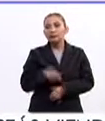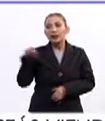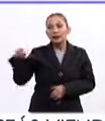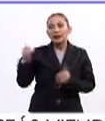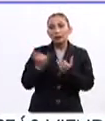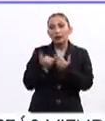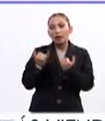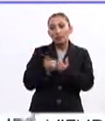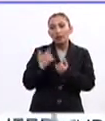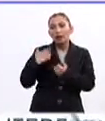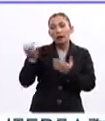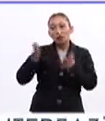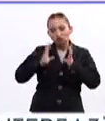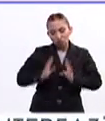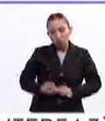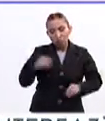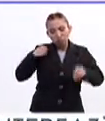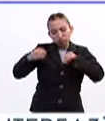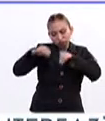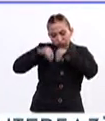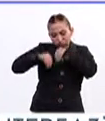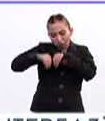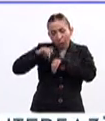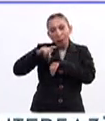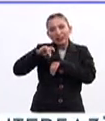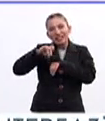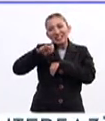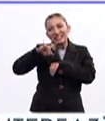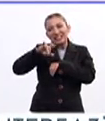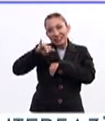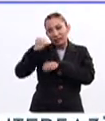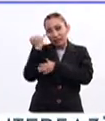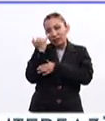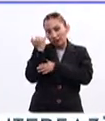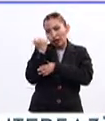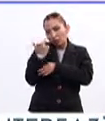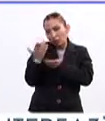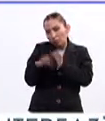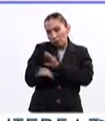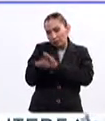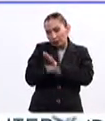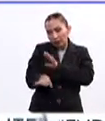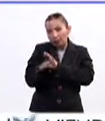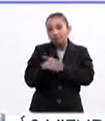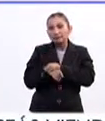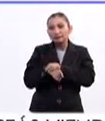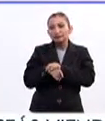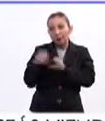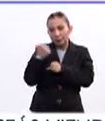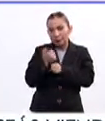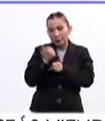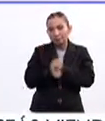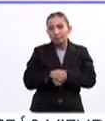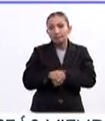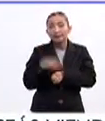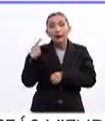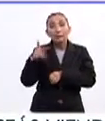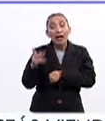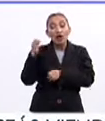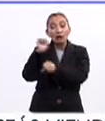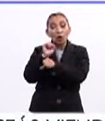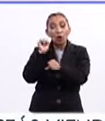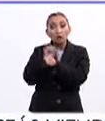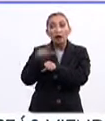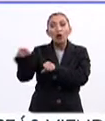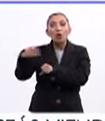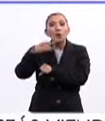igual en motricidad, en preescolar en nivel más básico, en preescolar y primaria. Pero en